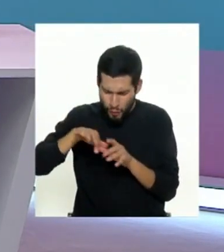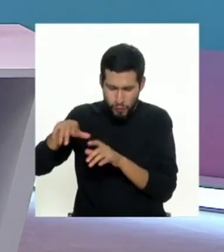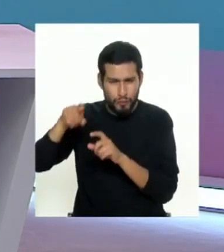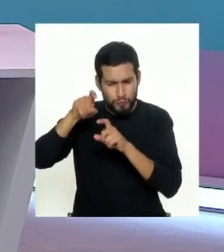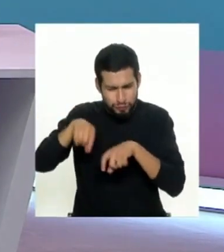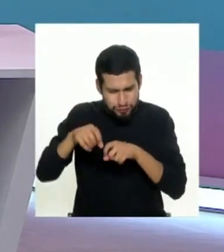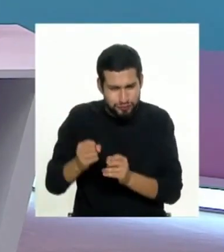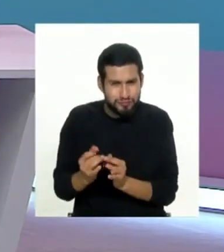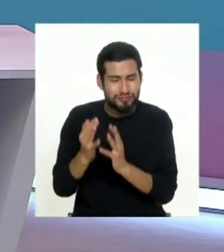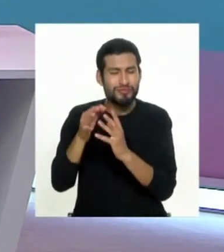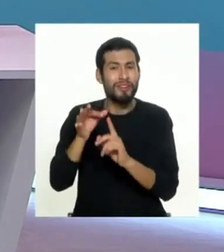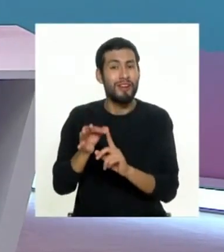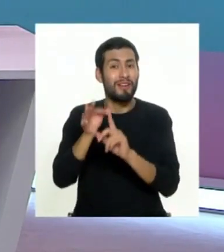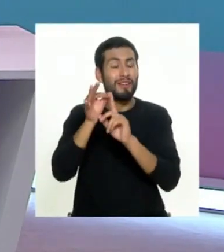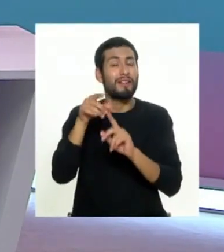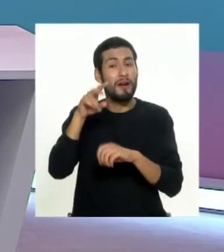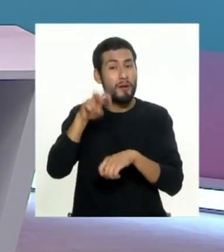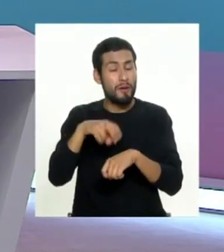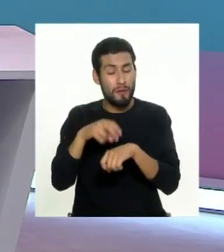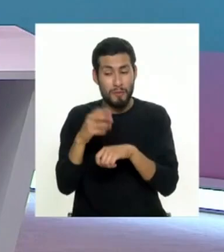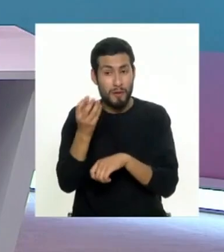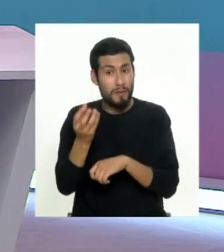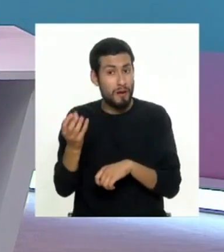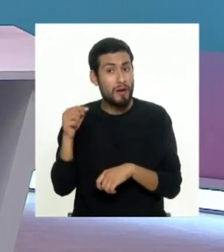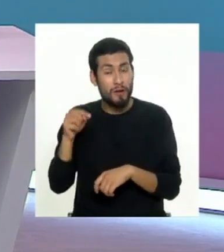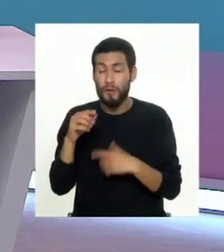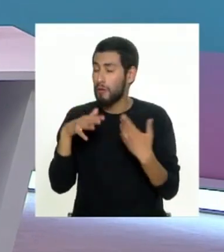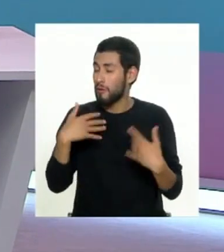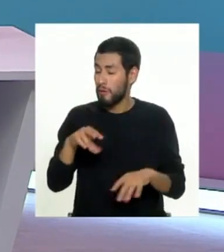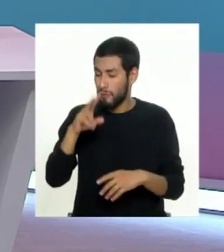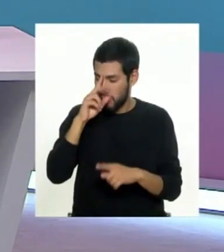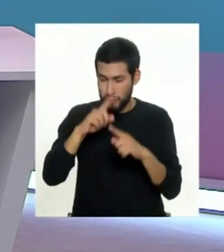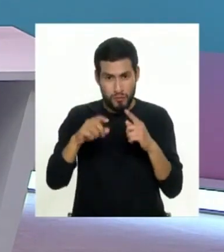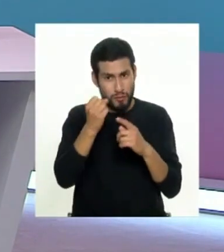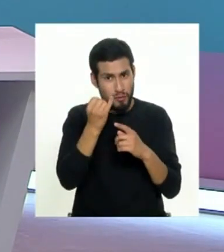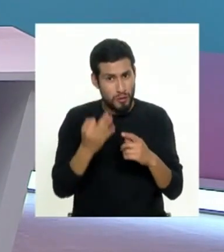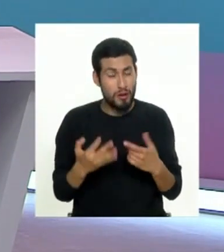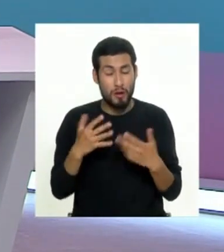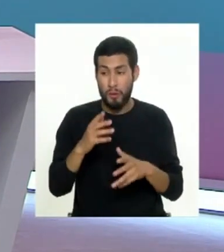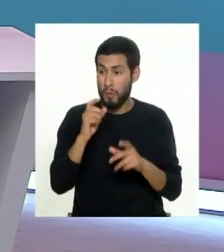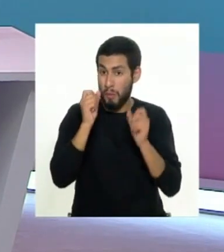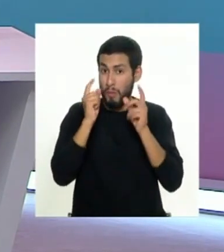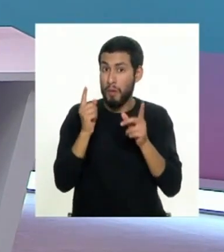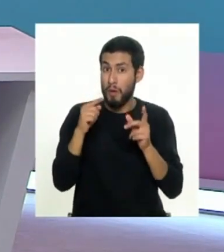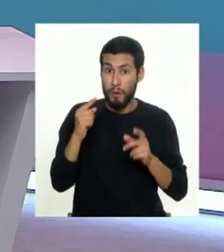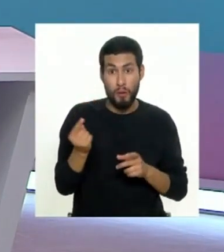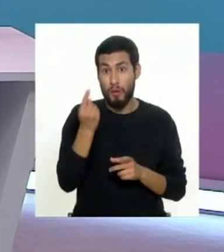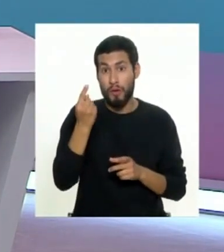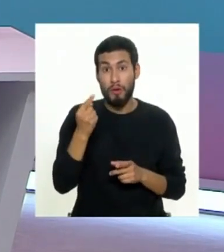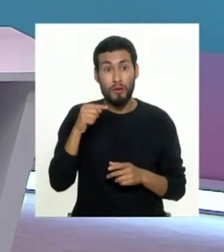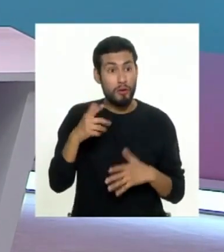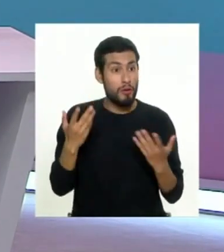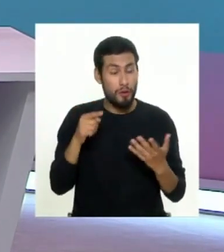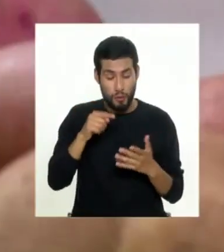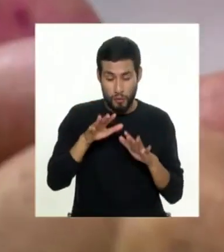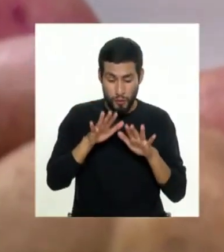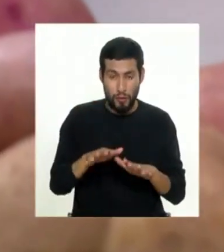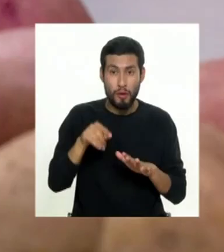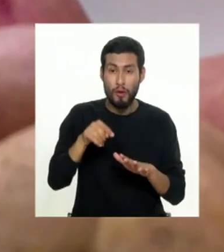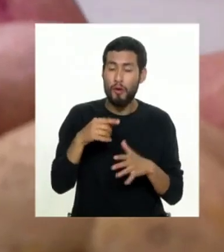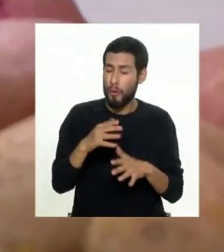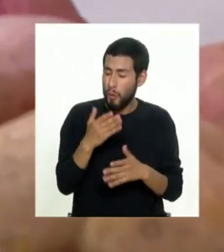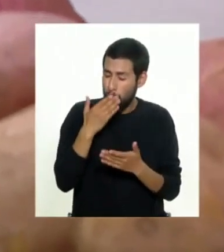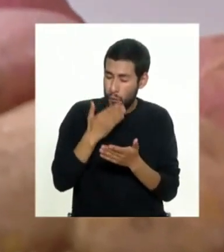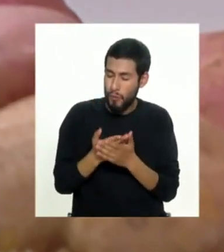especiales que la hacen a la papa peruana, en todas sus variedades, muy atractiva, no solamente, insisto, como un potaje de lujo, porque